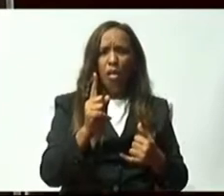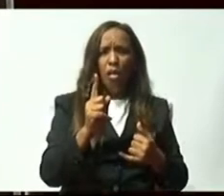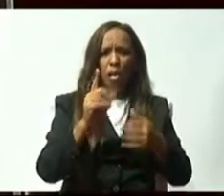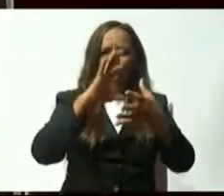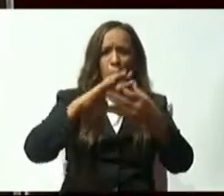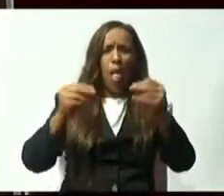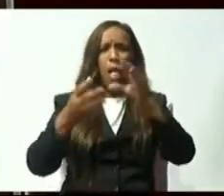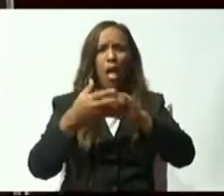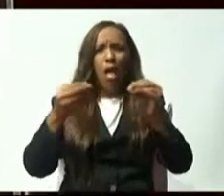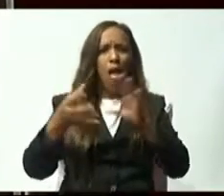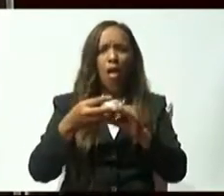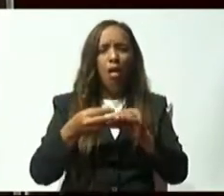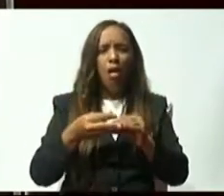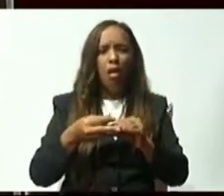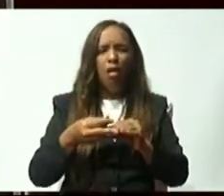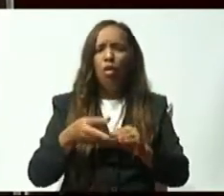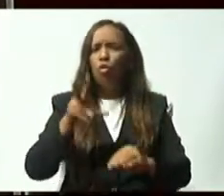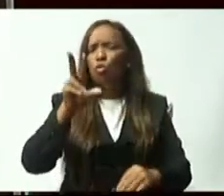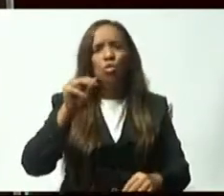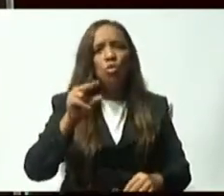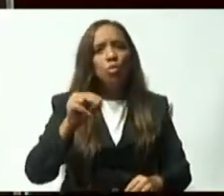Presidente, usted